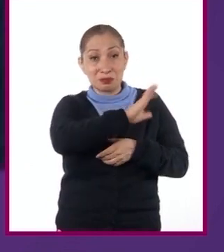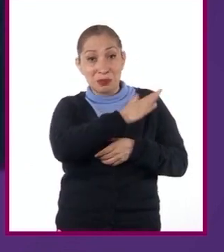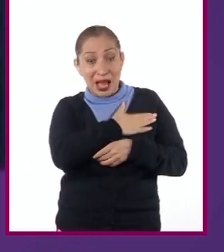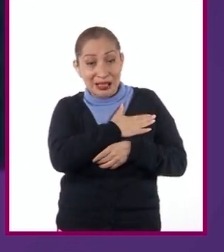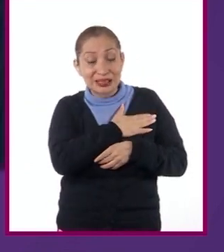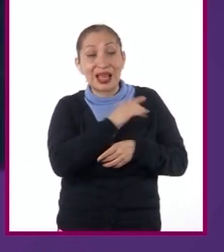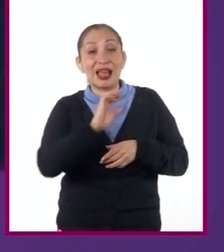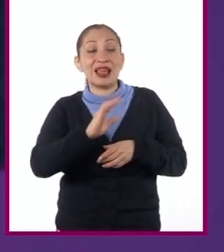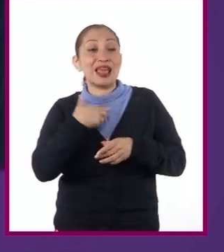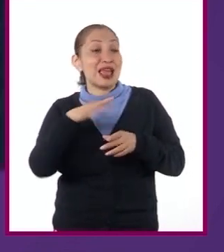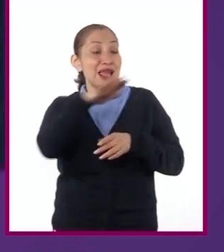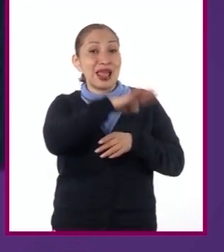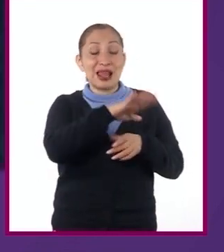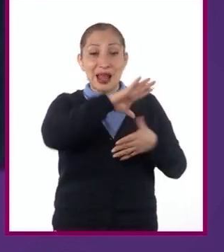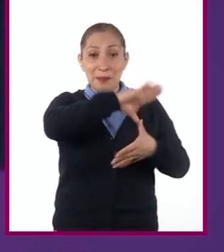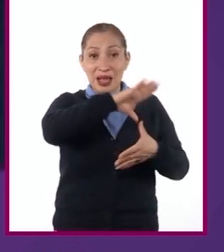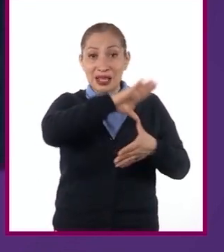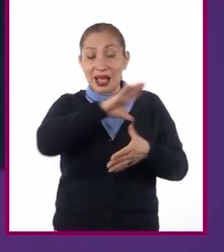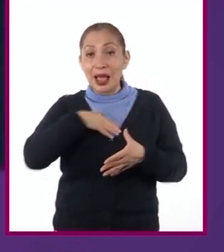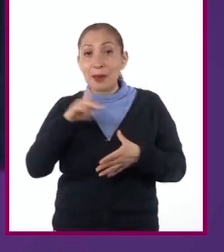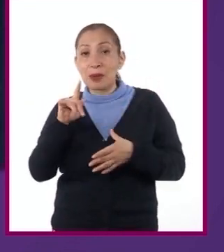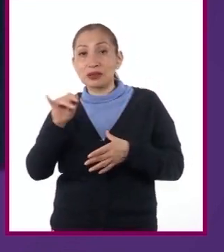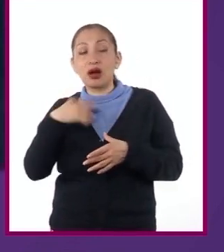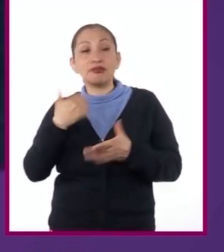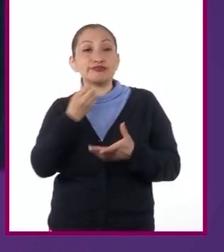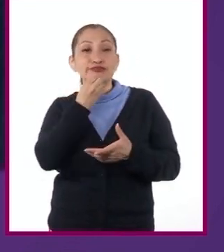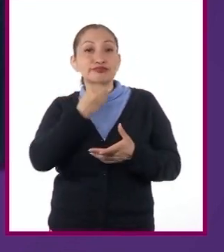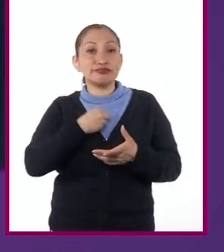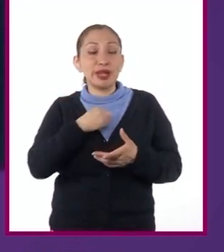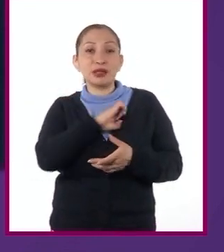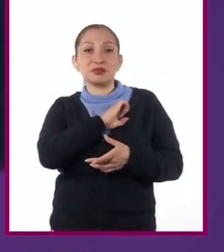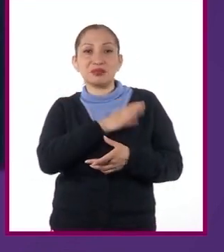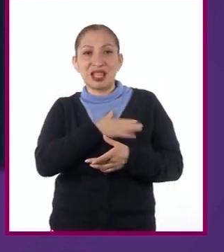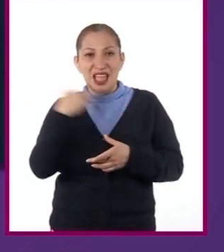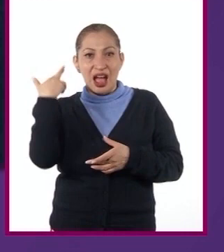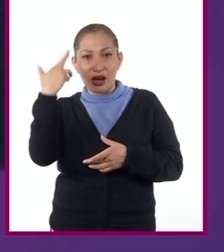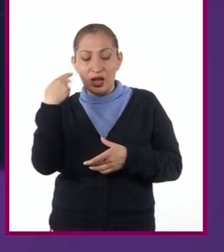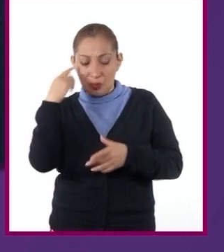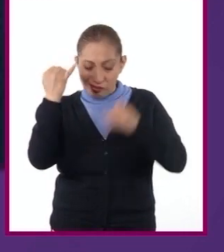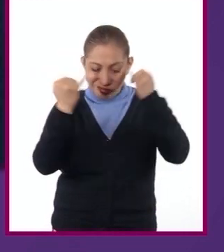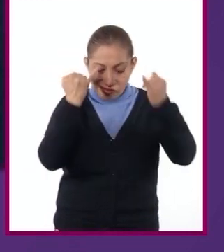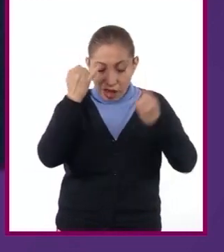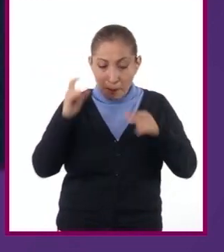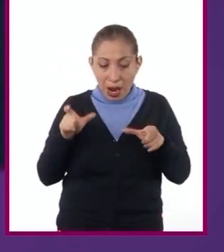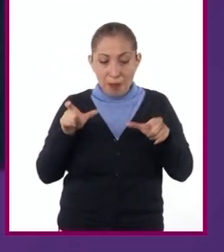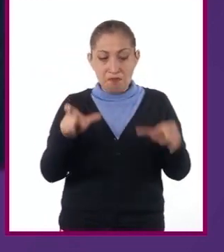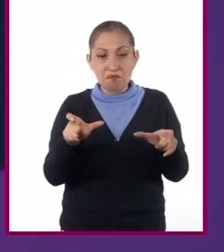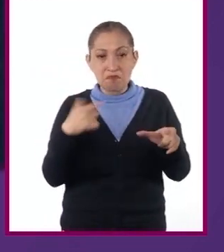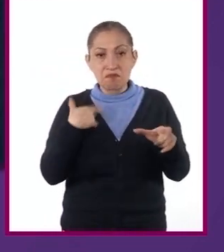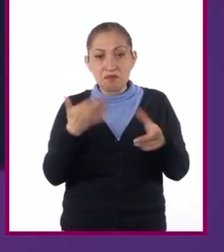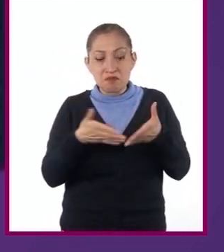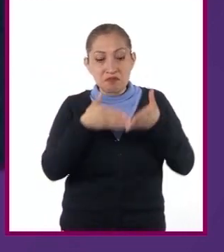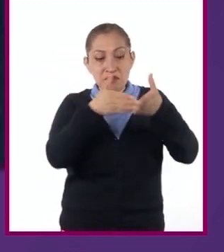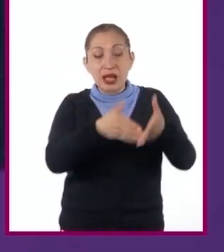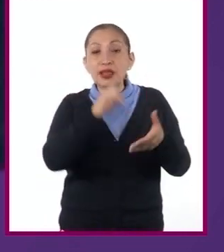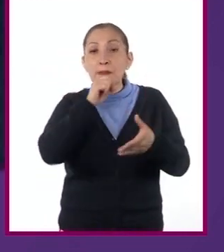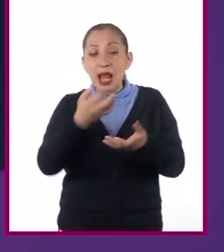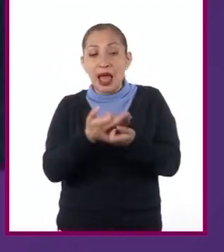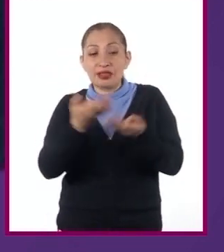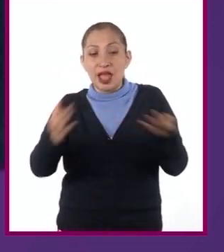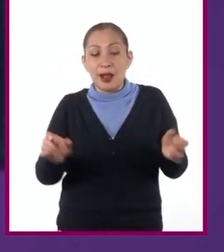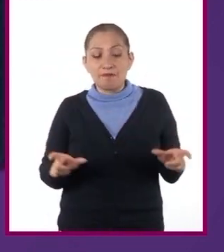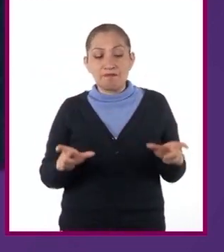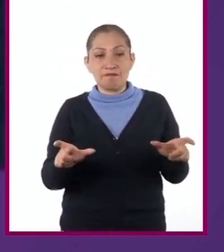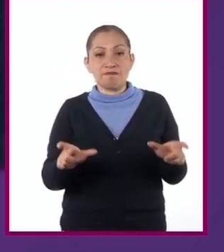el Pacífico obligaron a la corona española a implementar un sistema defensivo, tanto marítimo como terrestre.